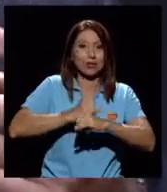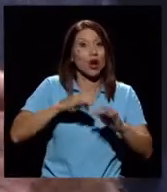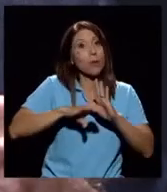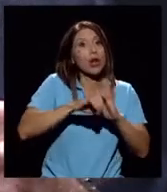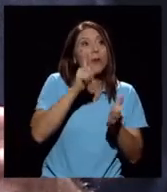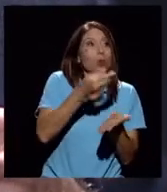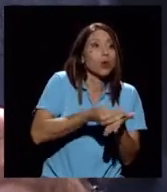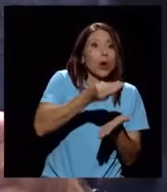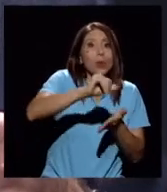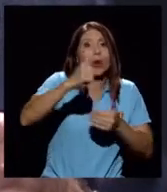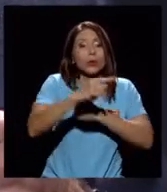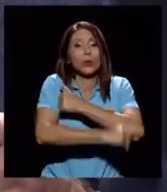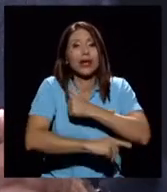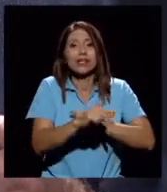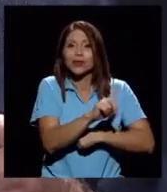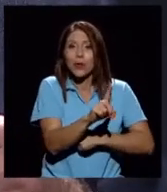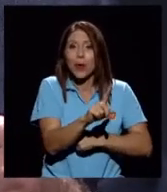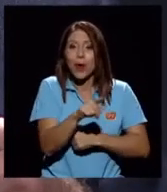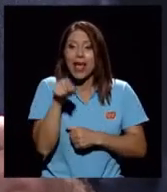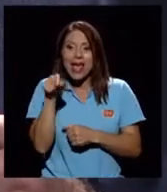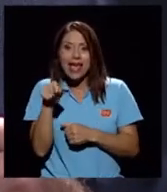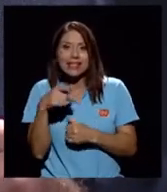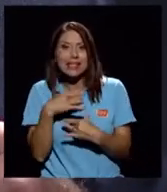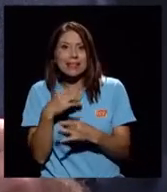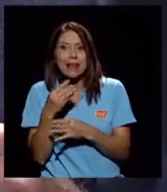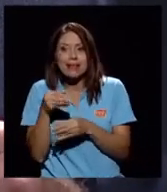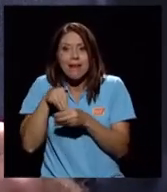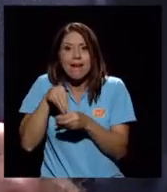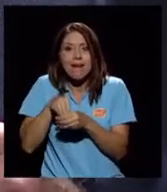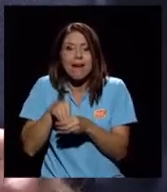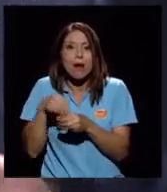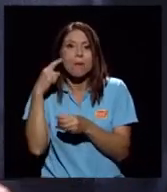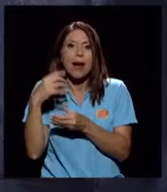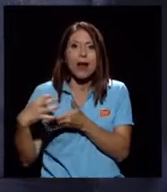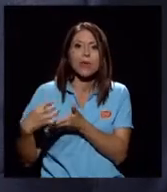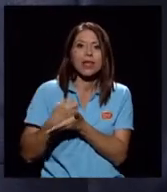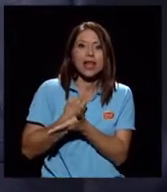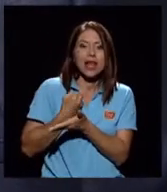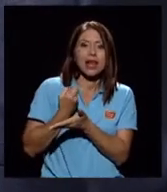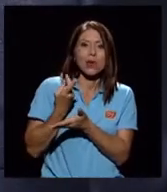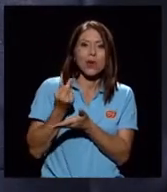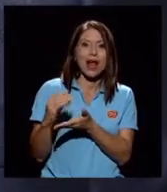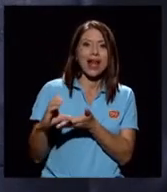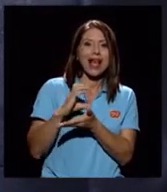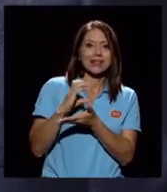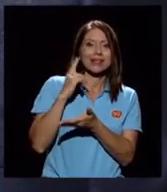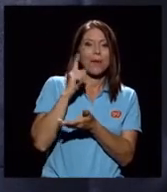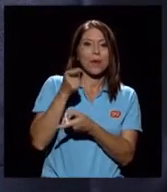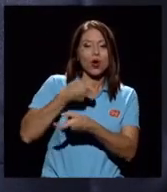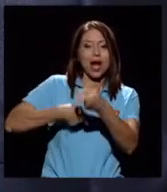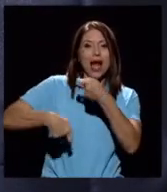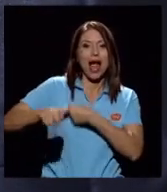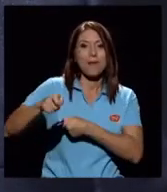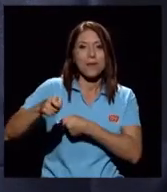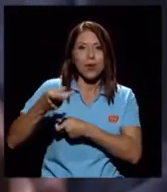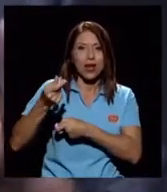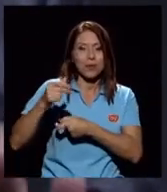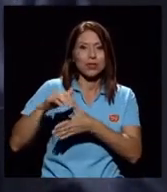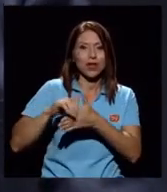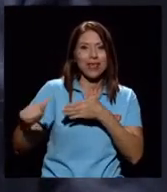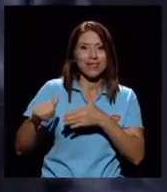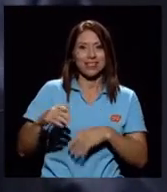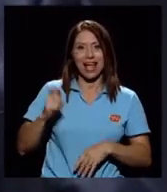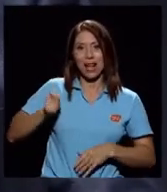sino obtener una ganancia por cambio en el precio de la divisa verdad este los